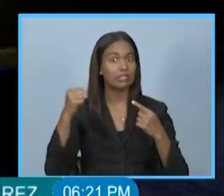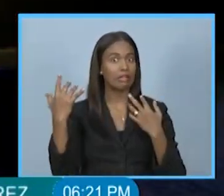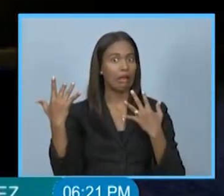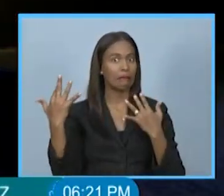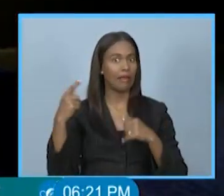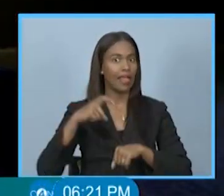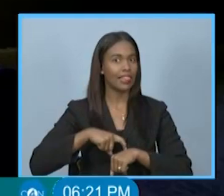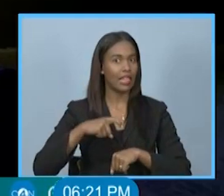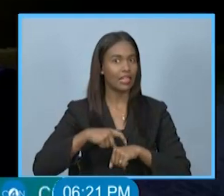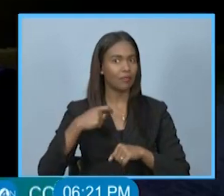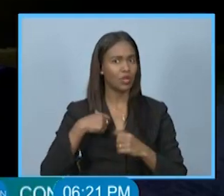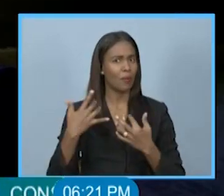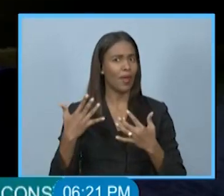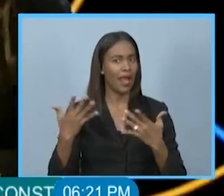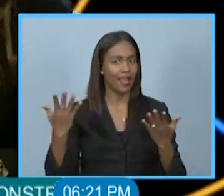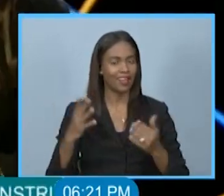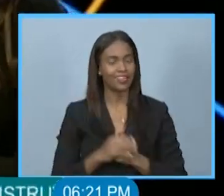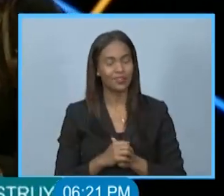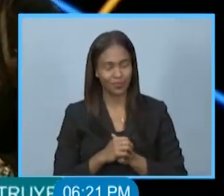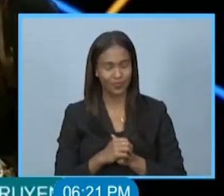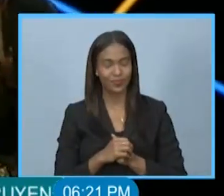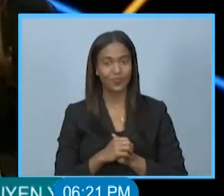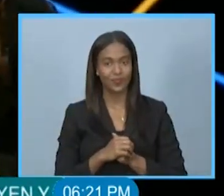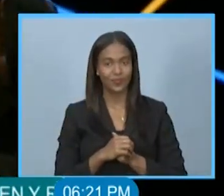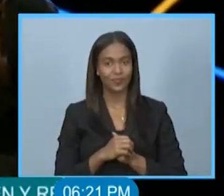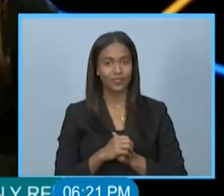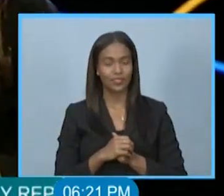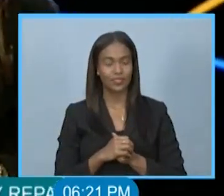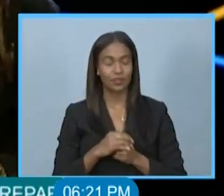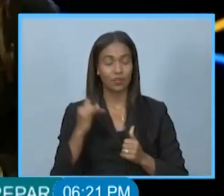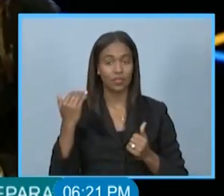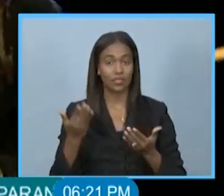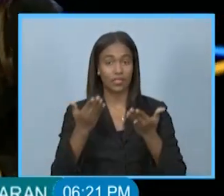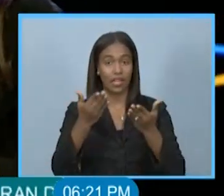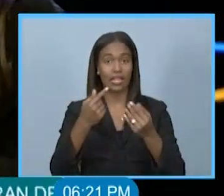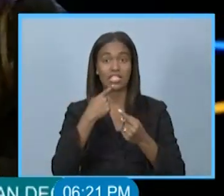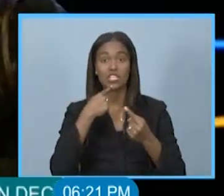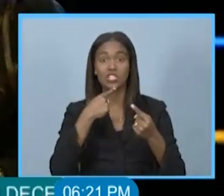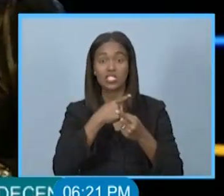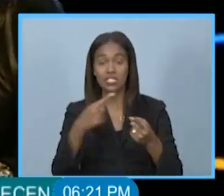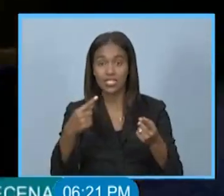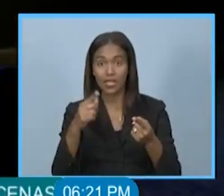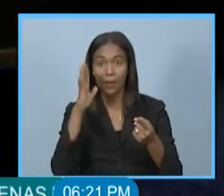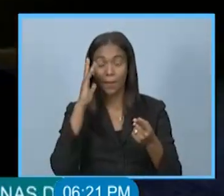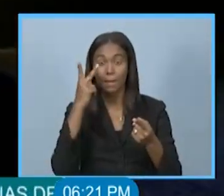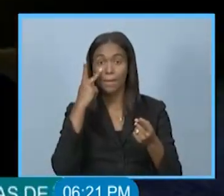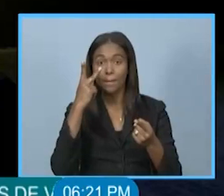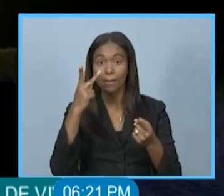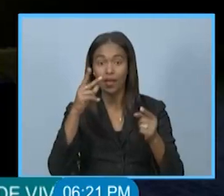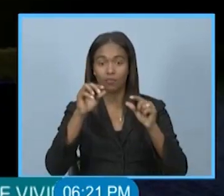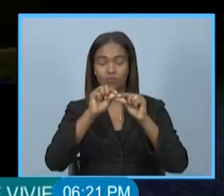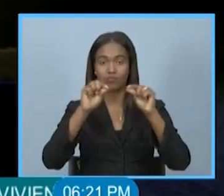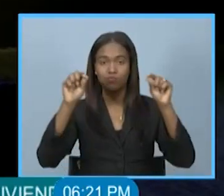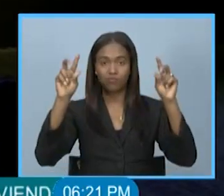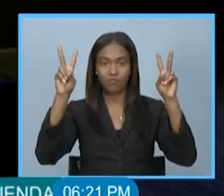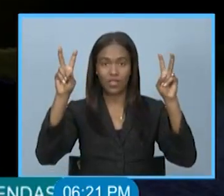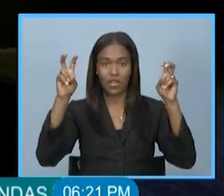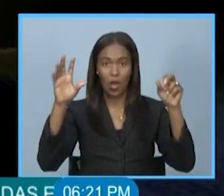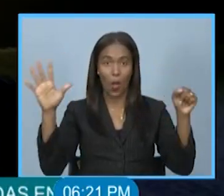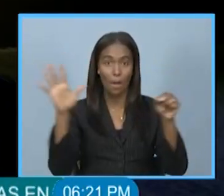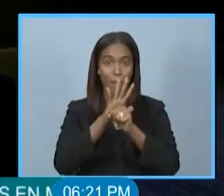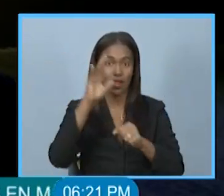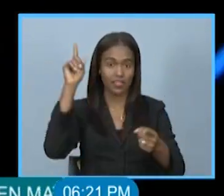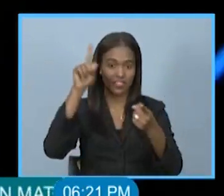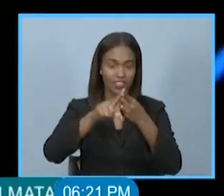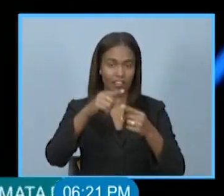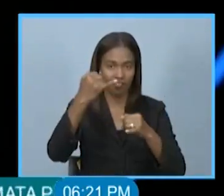este momento hace rato Bueno ahí está la noticia vamos a ver lo vas a leer completa Hasta el